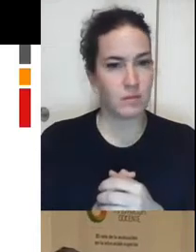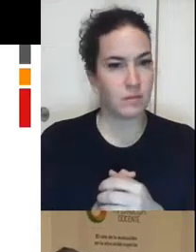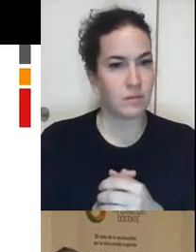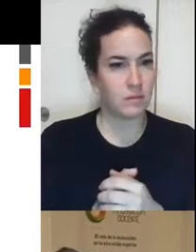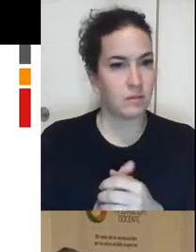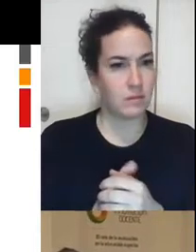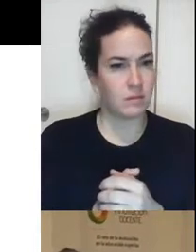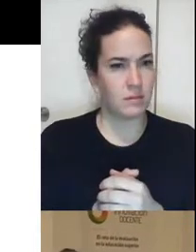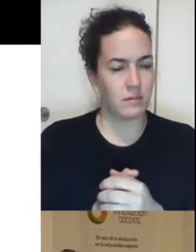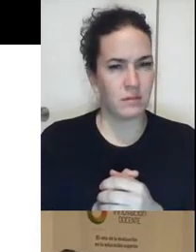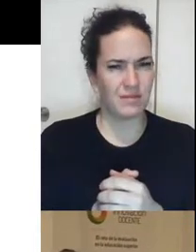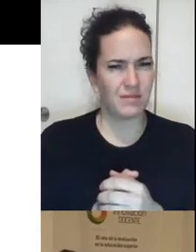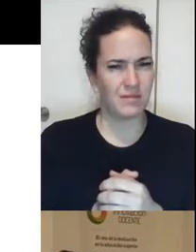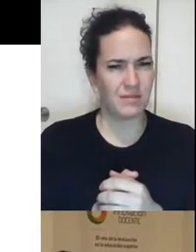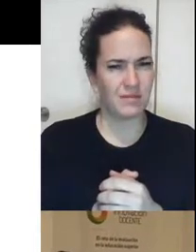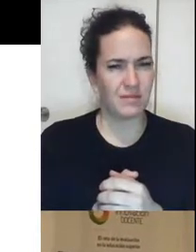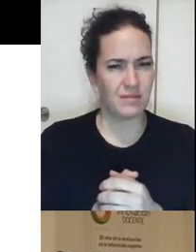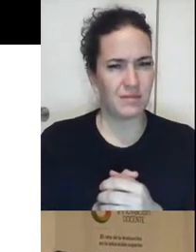Perfecto.